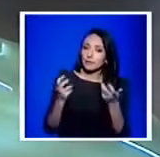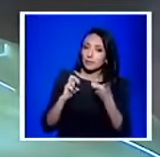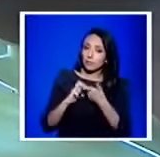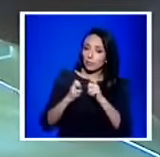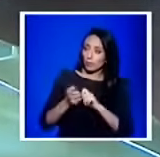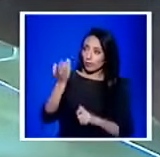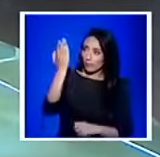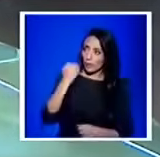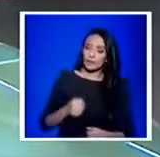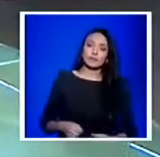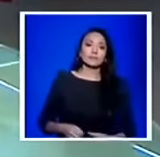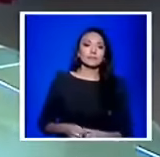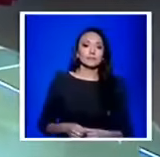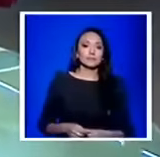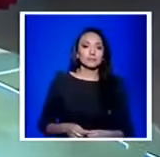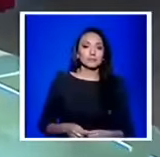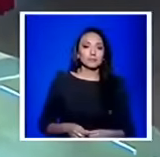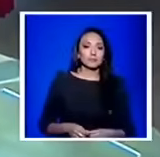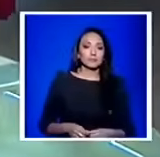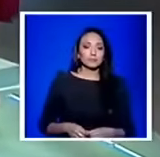Tienes la palabra. Adelante.